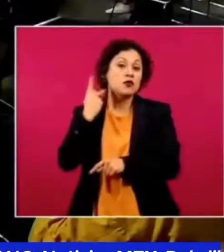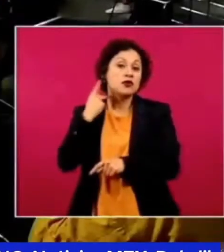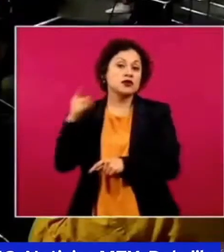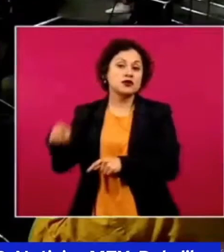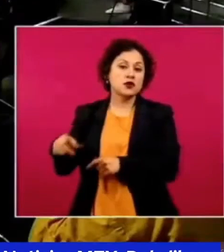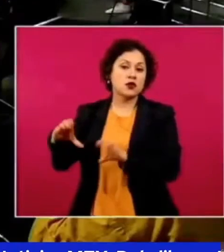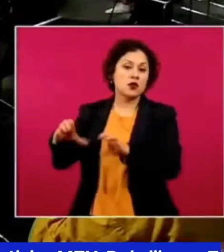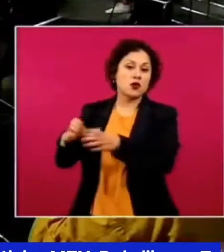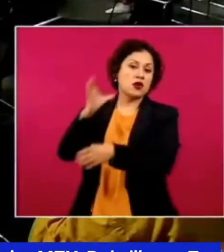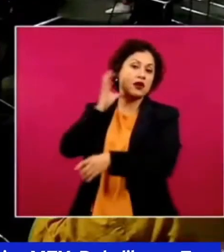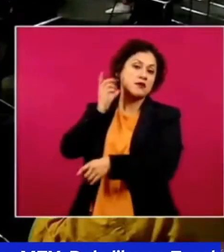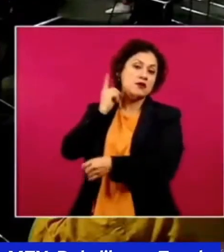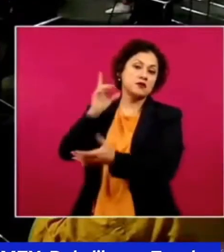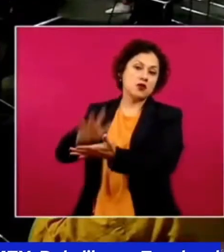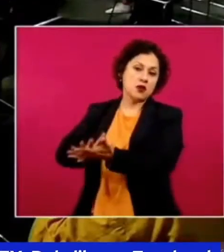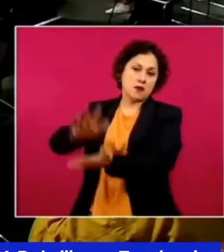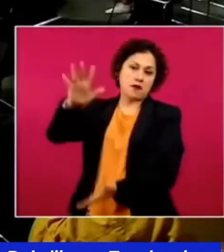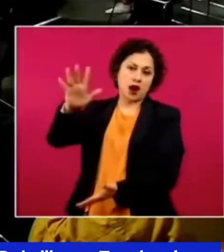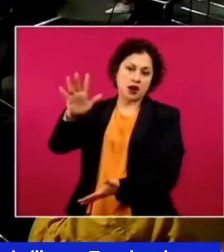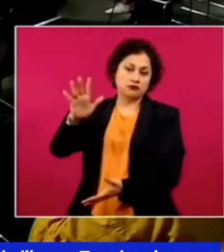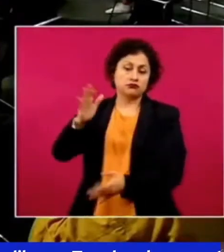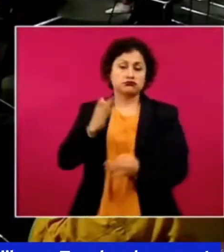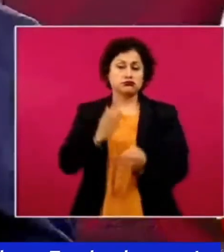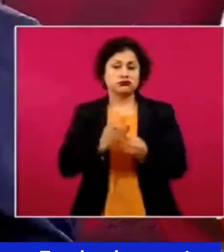no simple, como ahora,